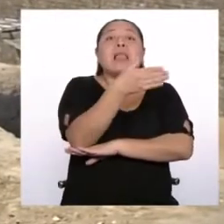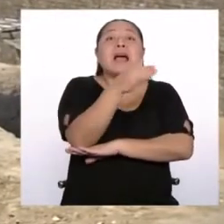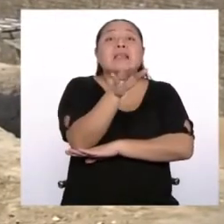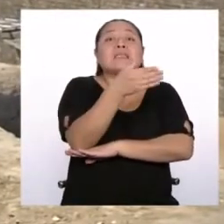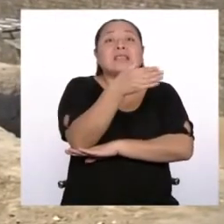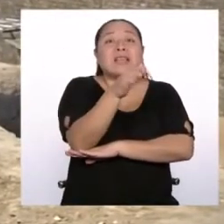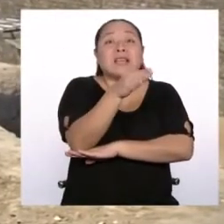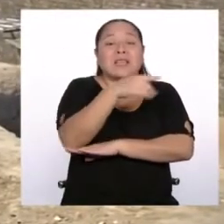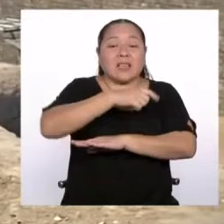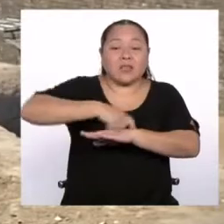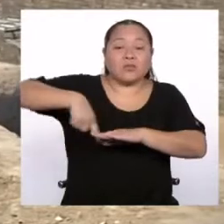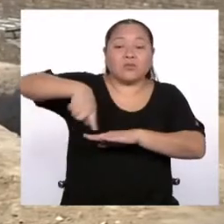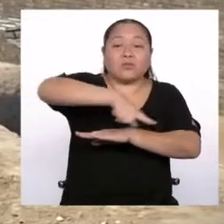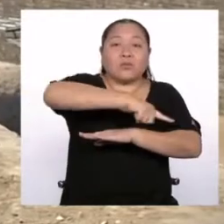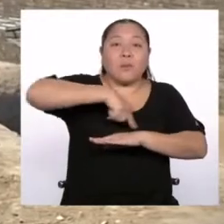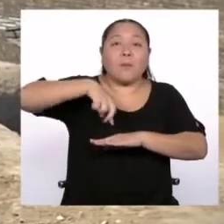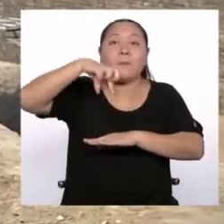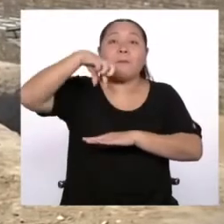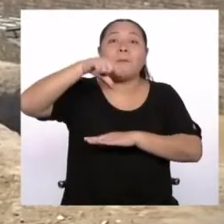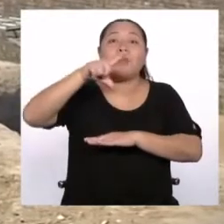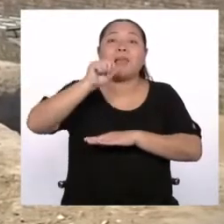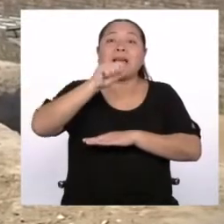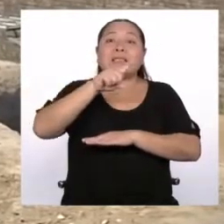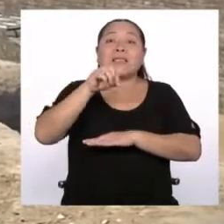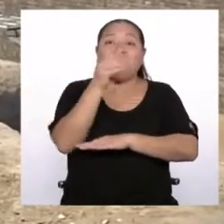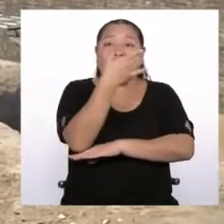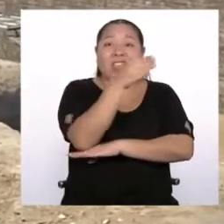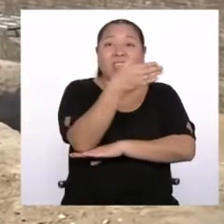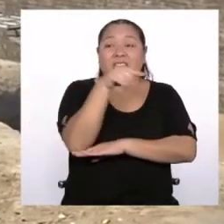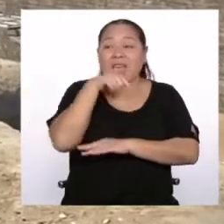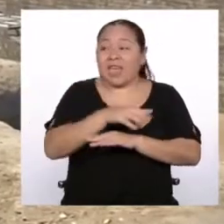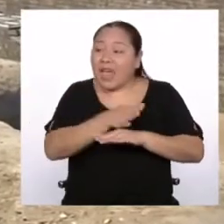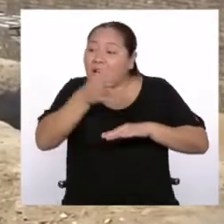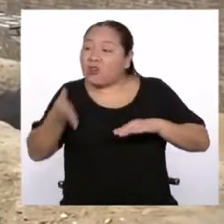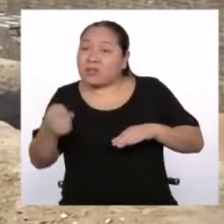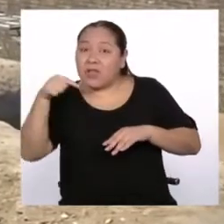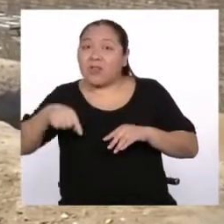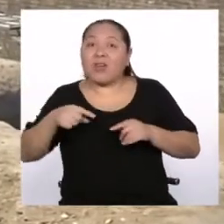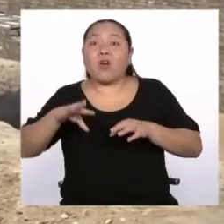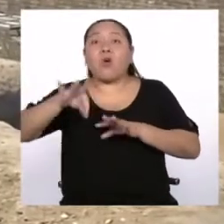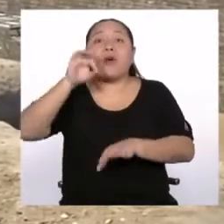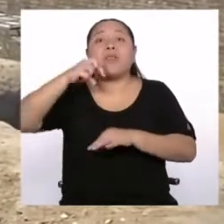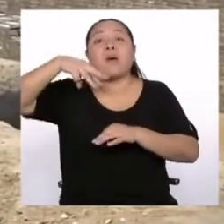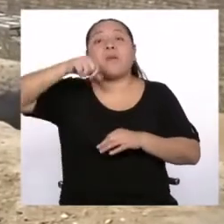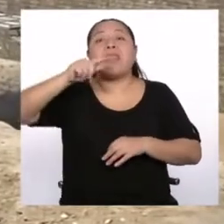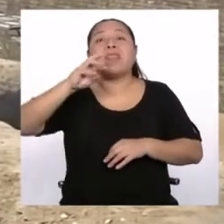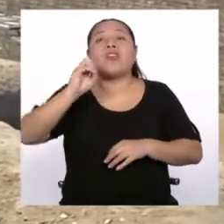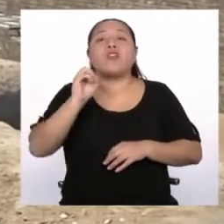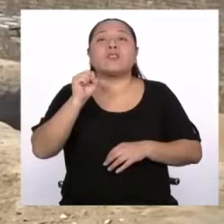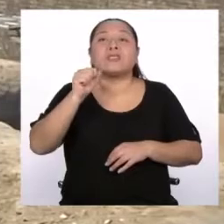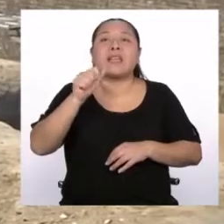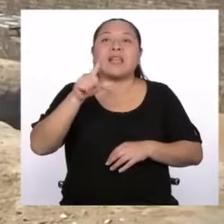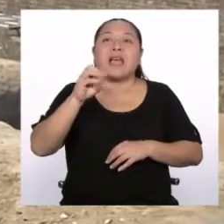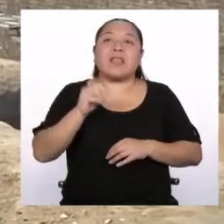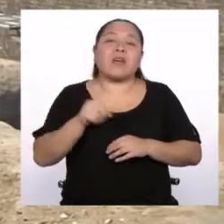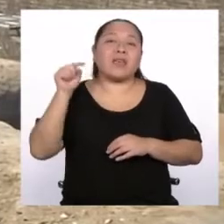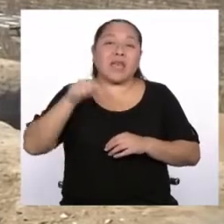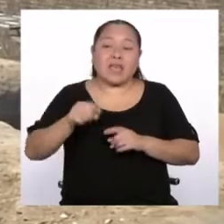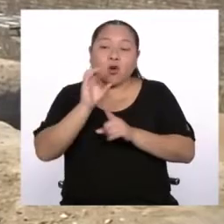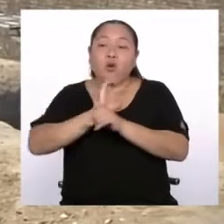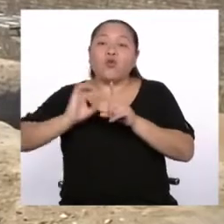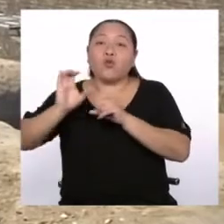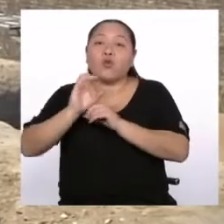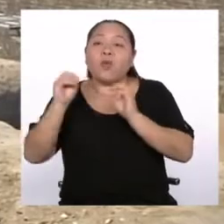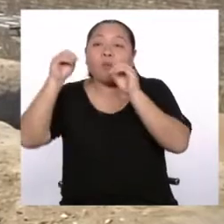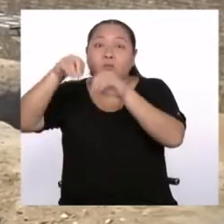Salado fue un centro administrativo ceremonial que tuvo varias ocupaciones, entre ellas la Ichma y la